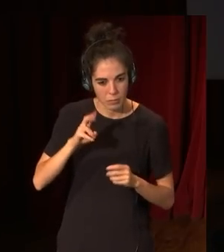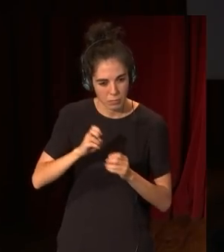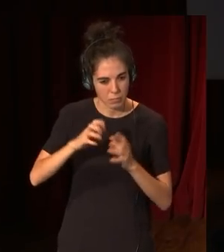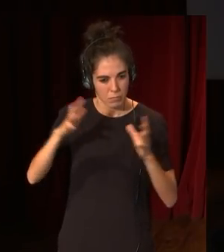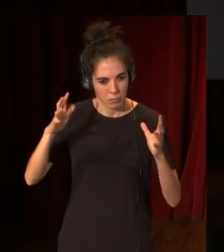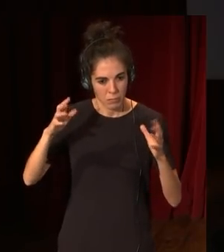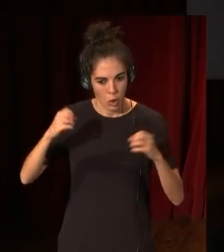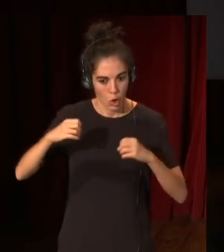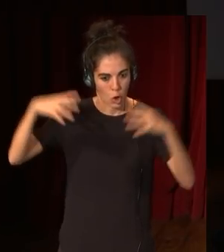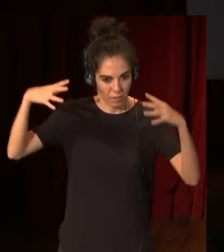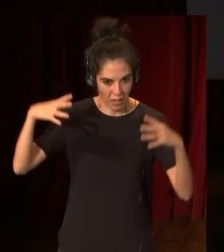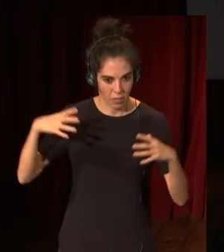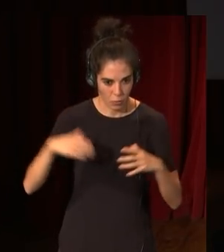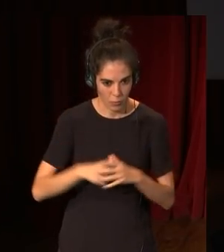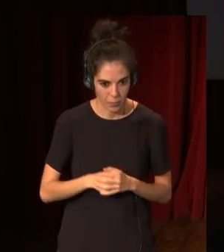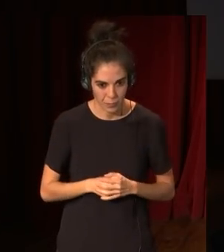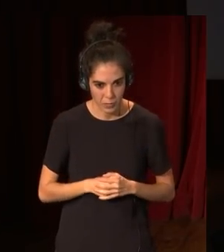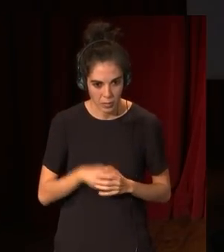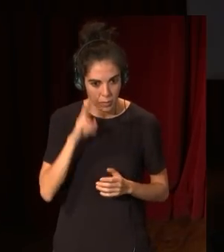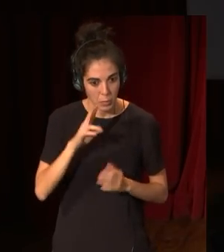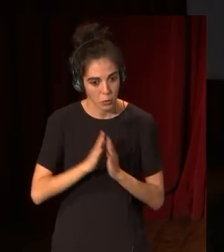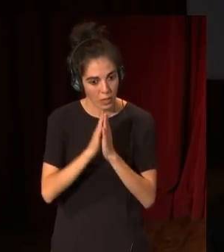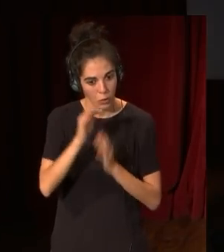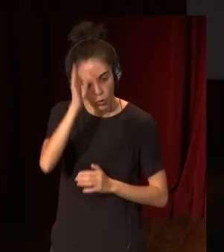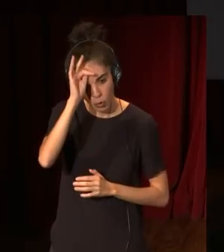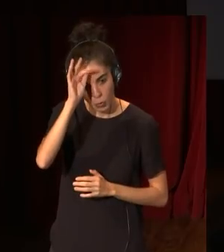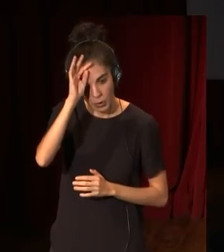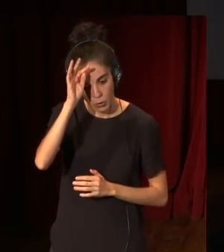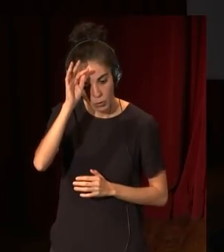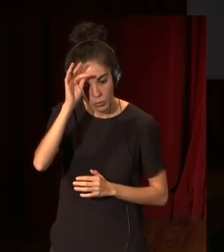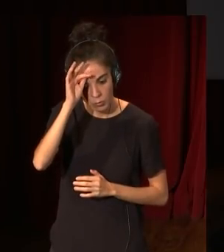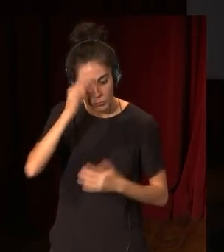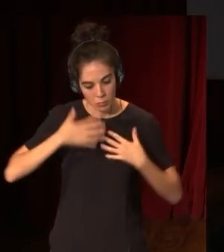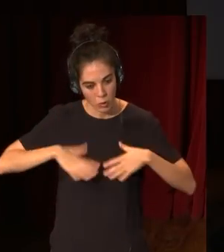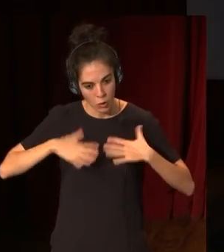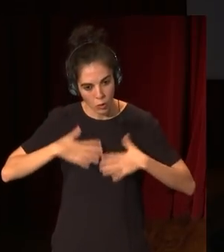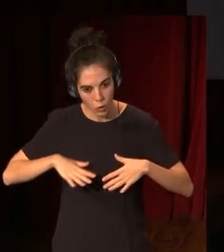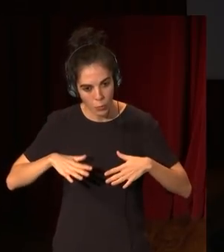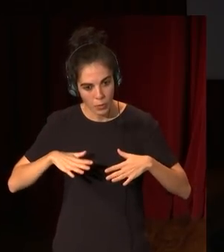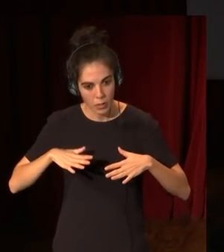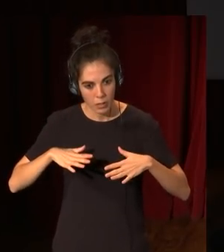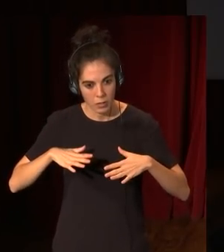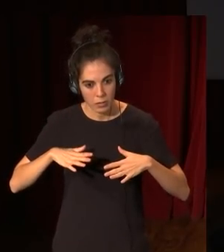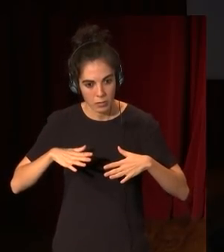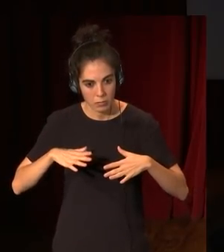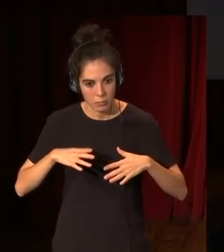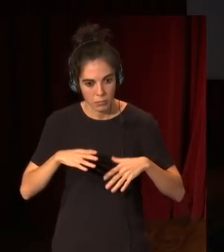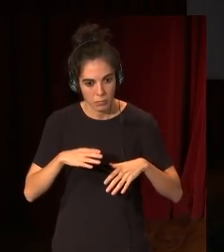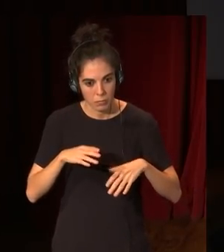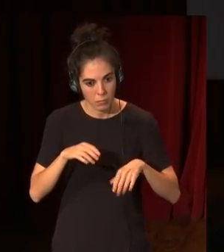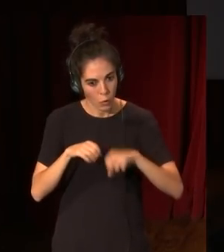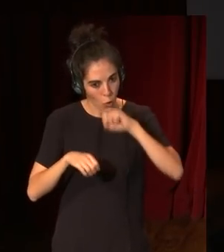de santo domingo de silos que va vestido con los hábitos propios de un obispo